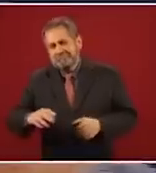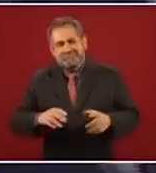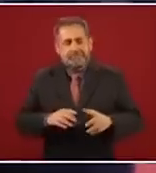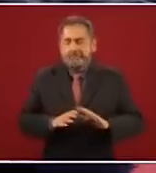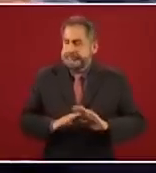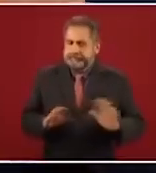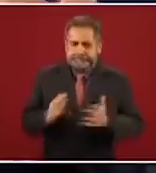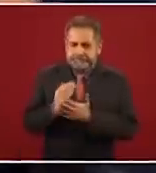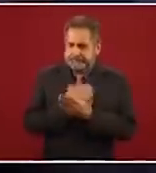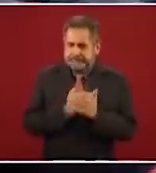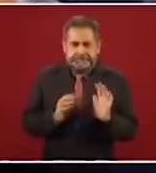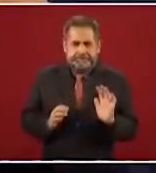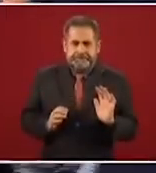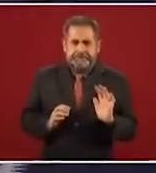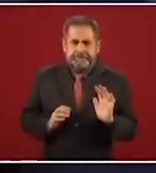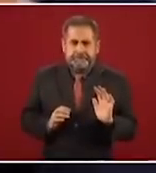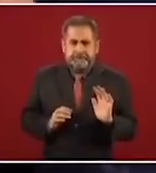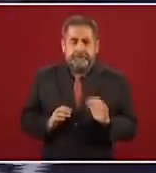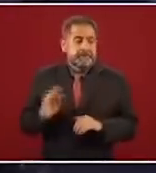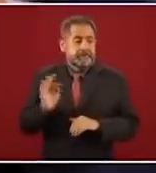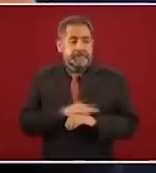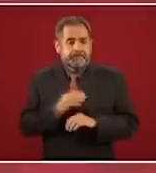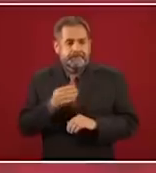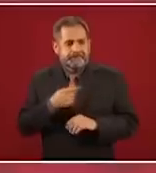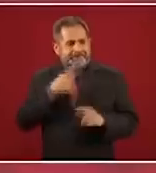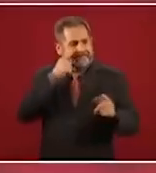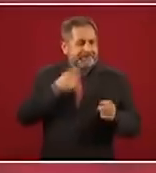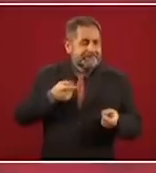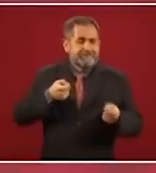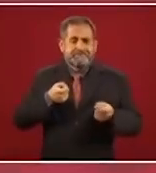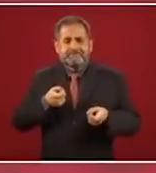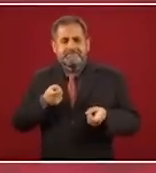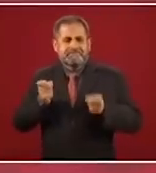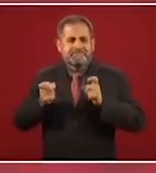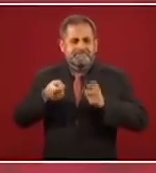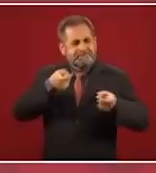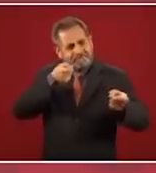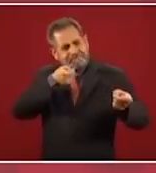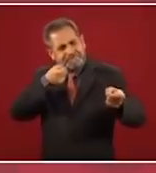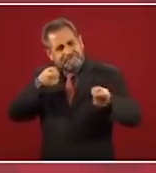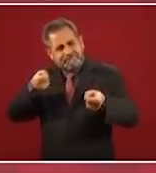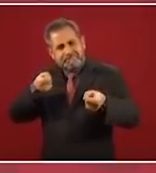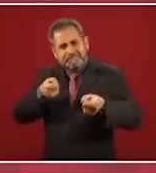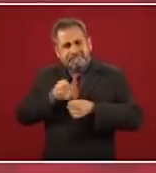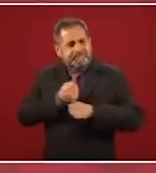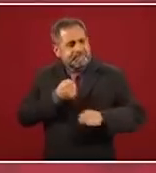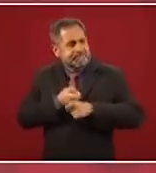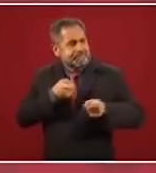porque si se empieza a disparar a diestra y siniestra,